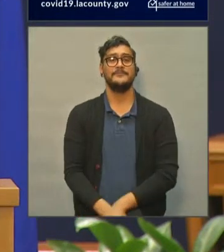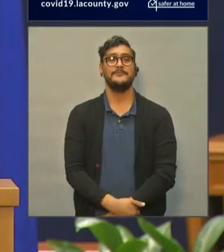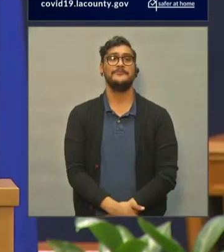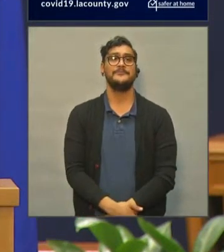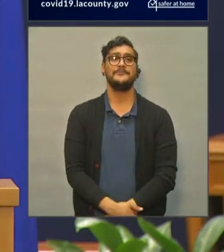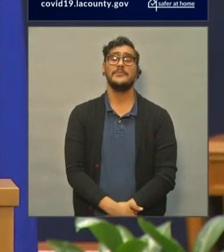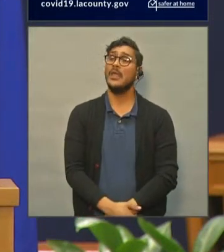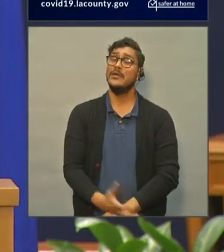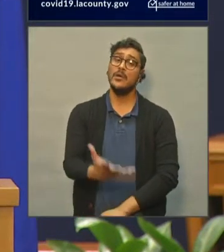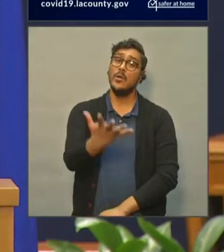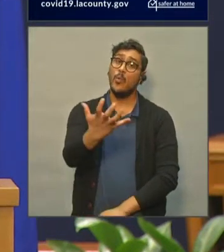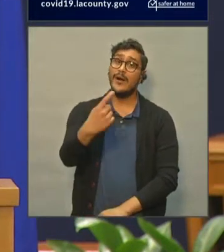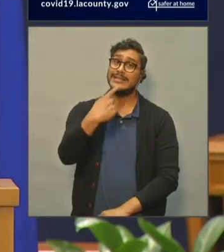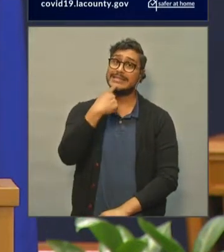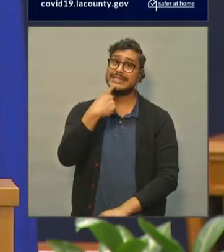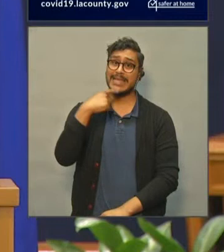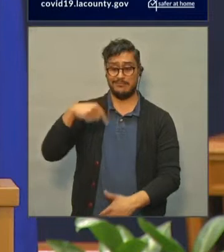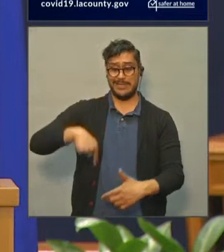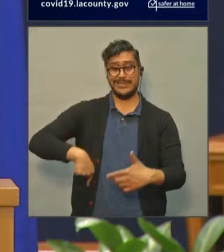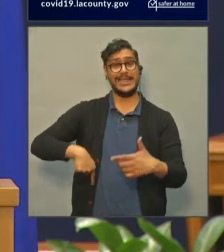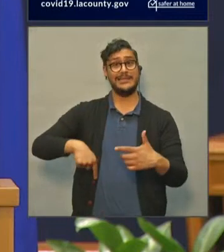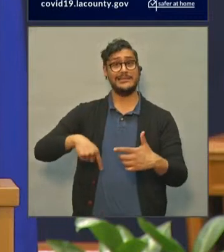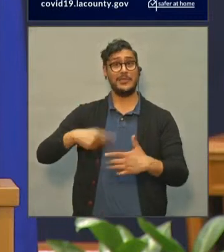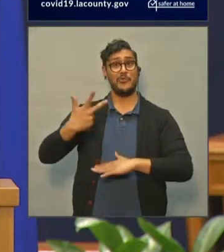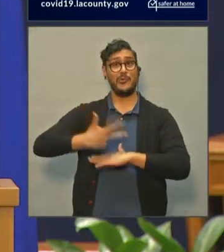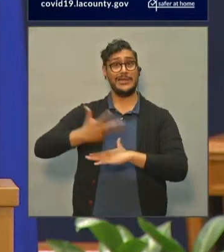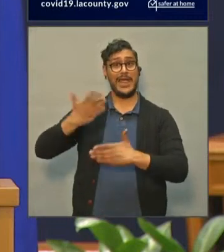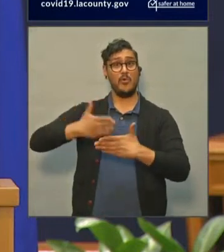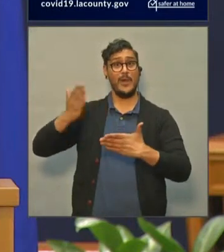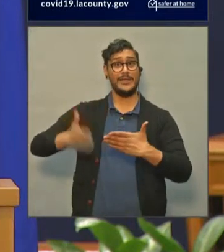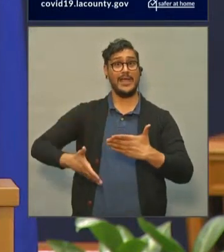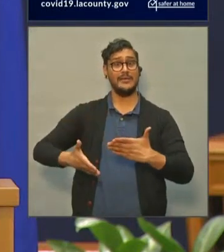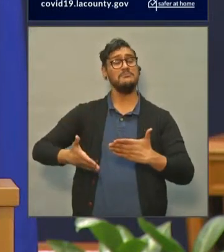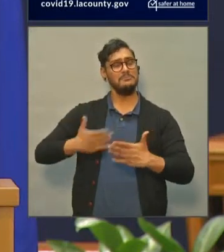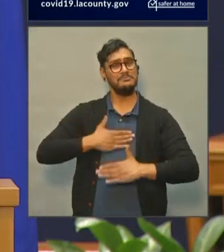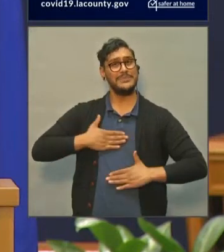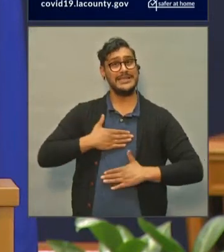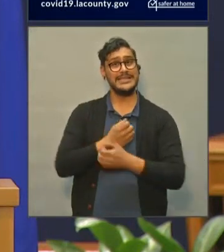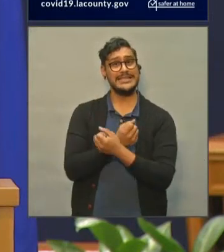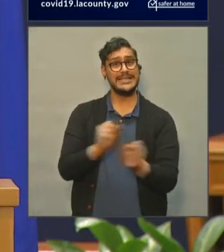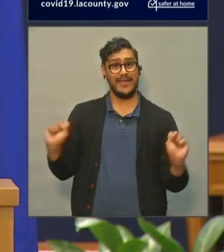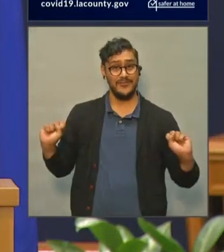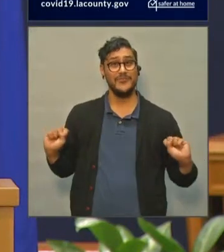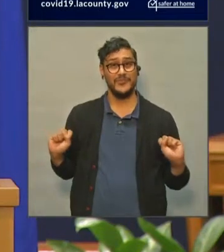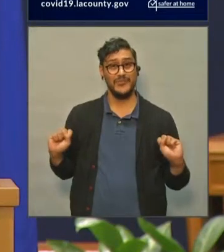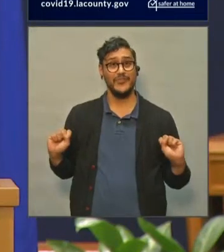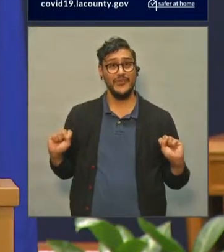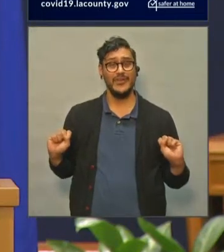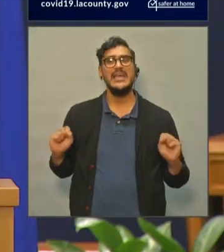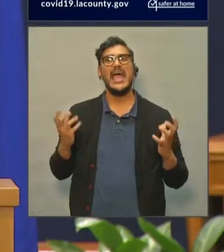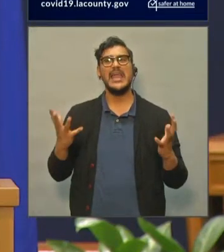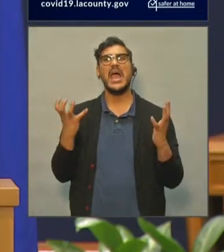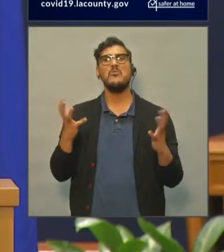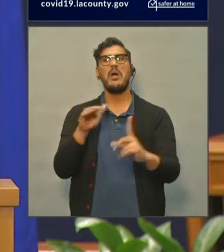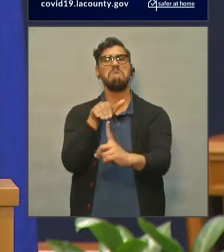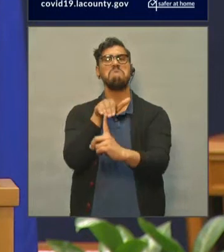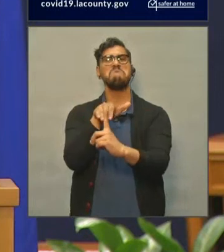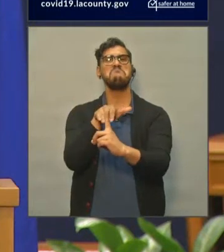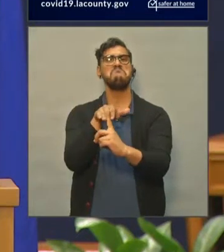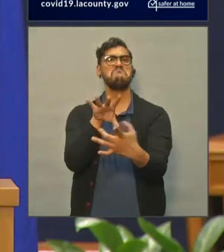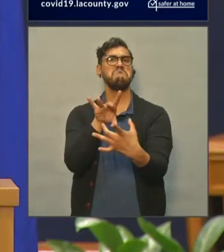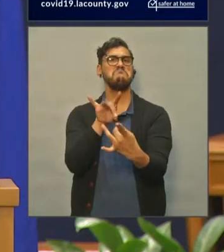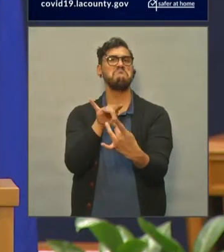Queremos desearles a todos un fin de semana saludable y seguro. Y queremos cerrar con algunos recordatorios